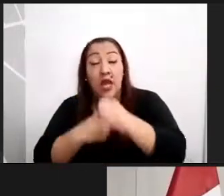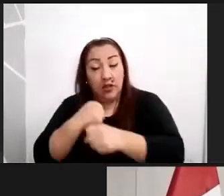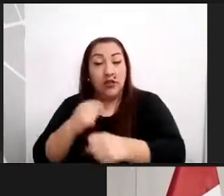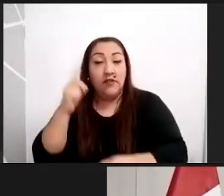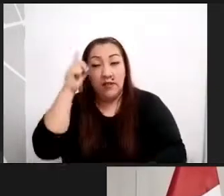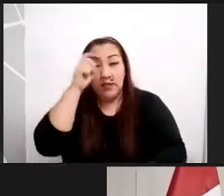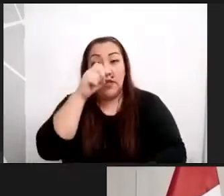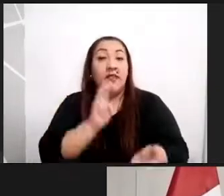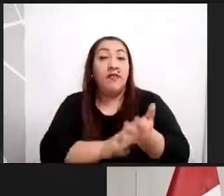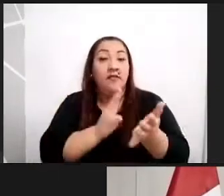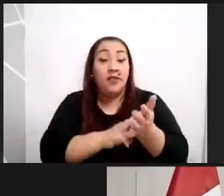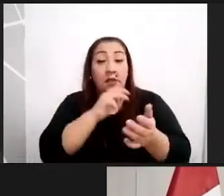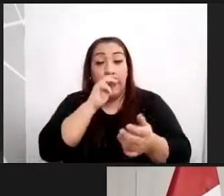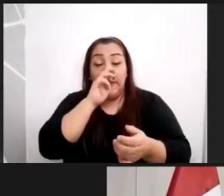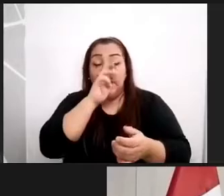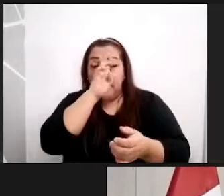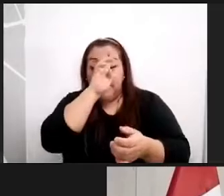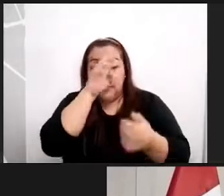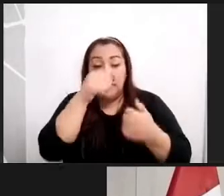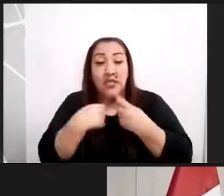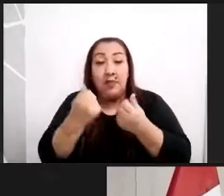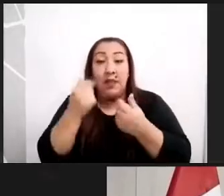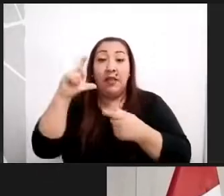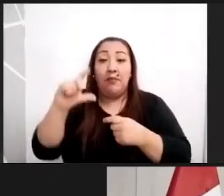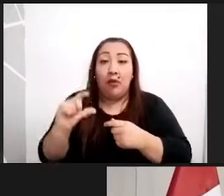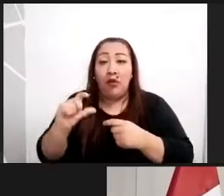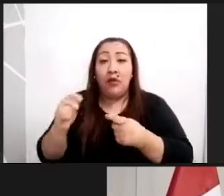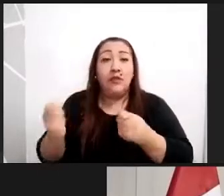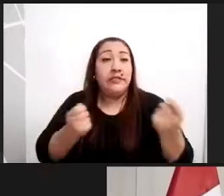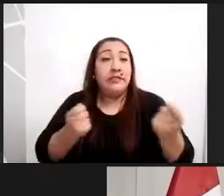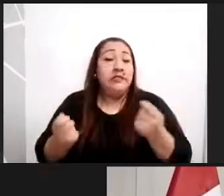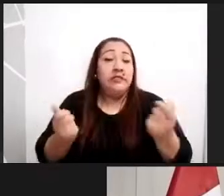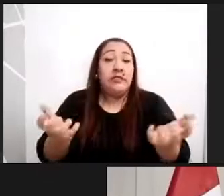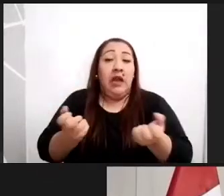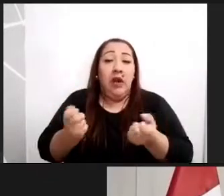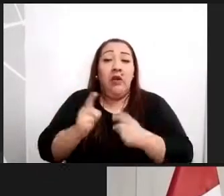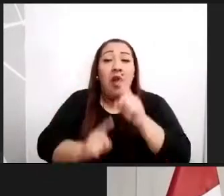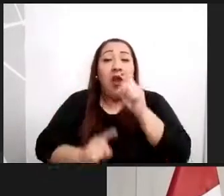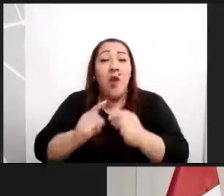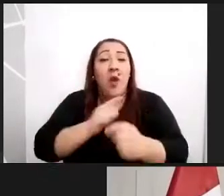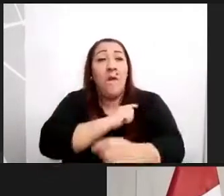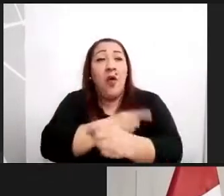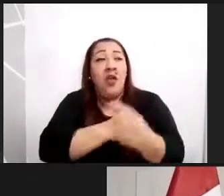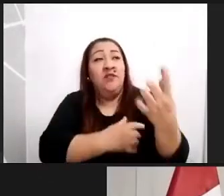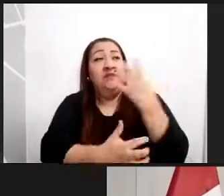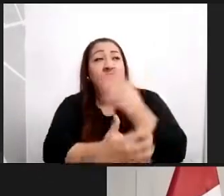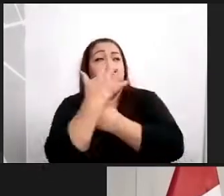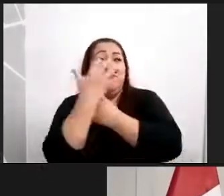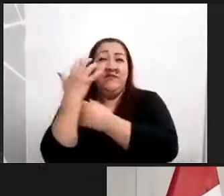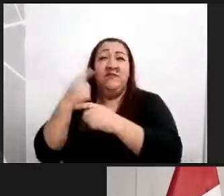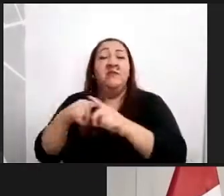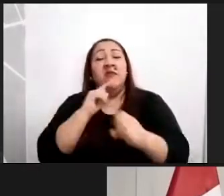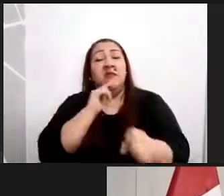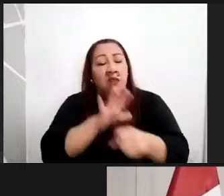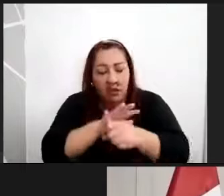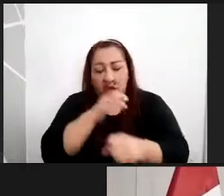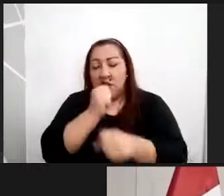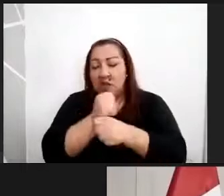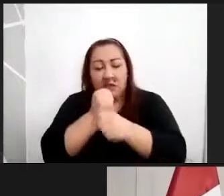Defensoría contaba con recursos más limitados y con la hostilidad de diversos poderes fácticos, pero cumplió su papel a